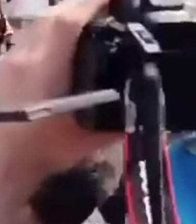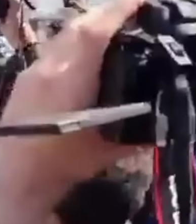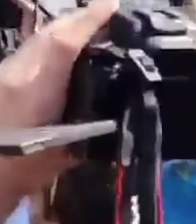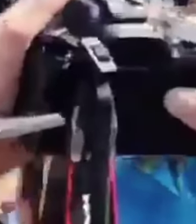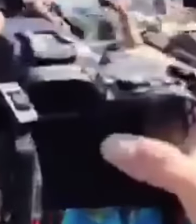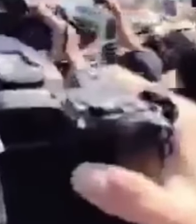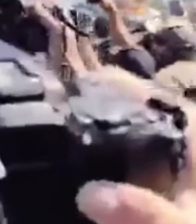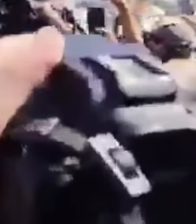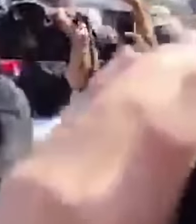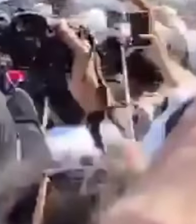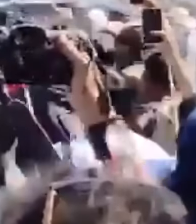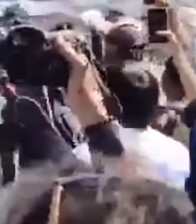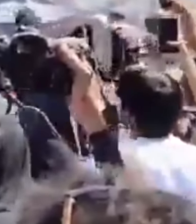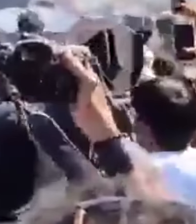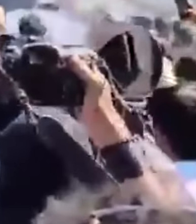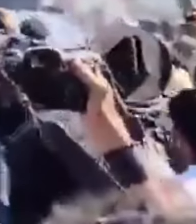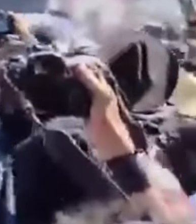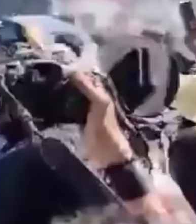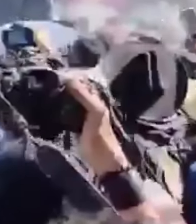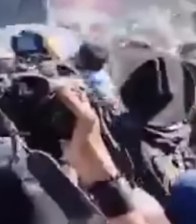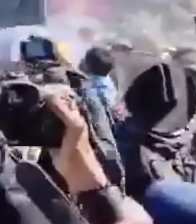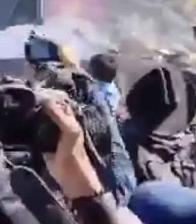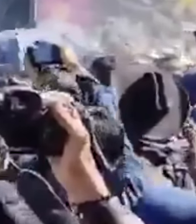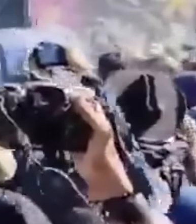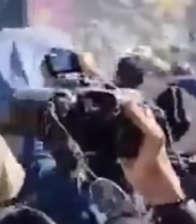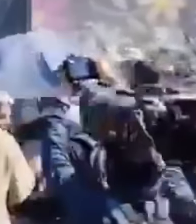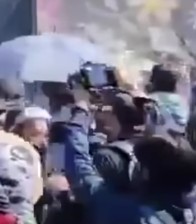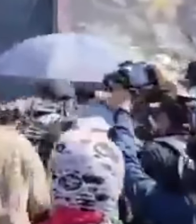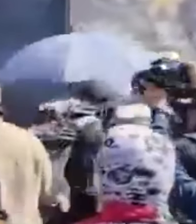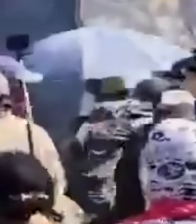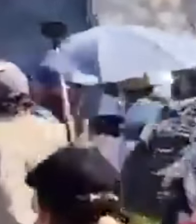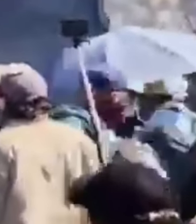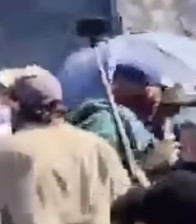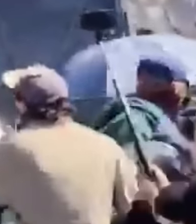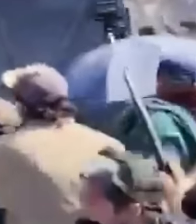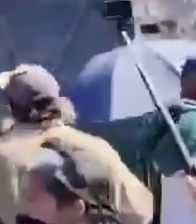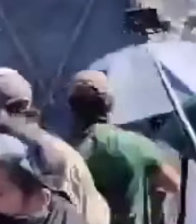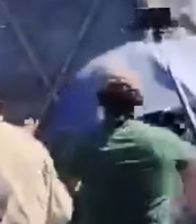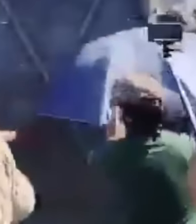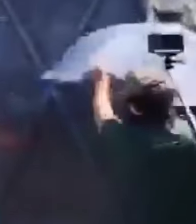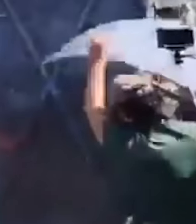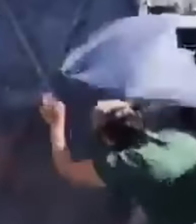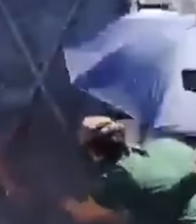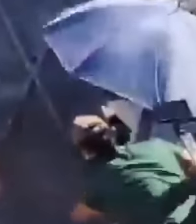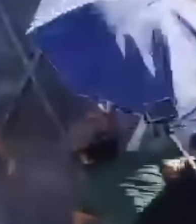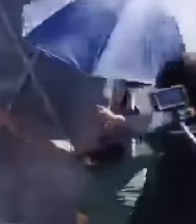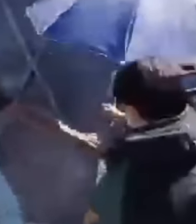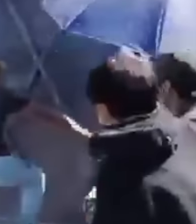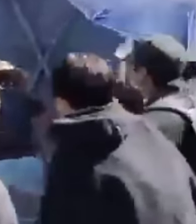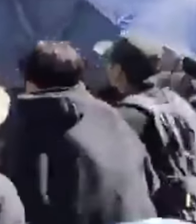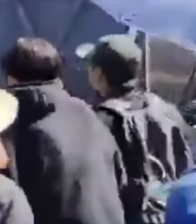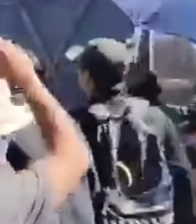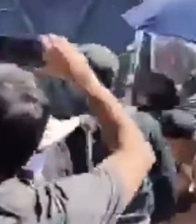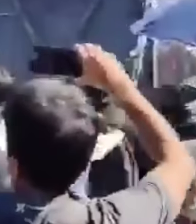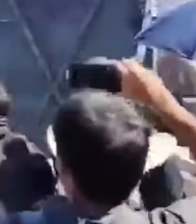como objetivo confrontar directamente a la policía capitalina, no ingresar a Palacio Nacional.